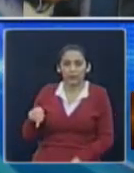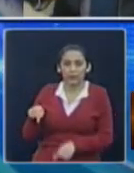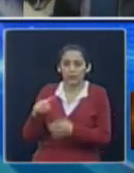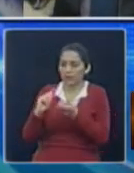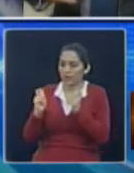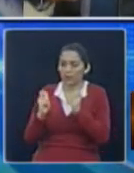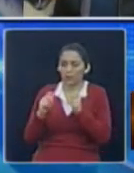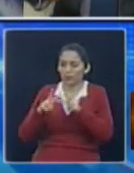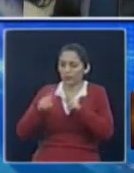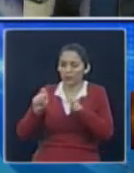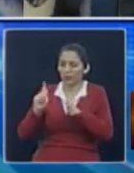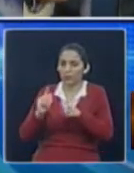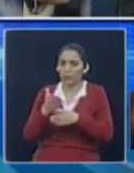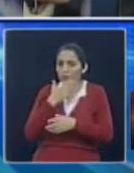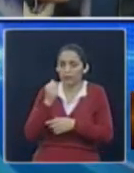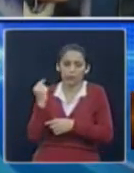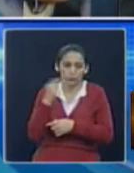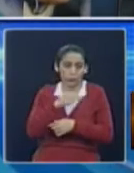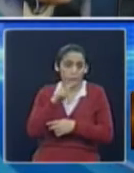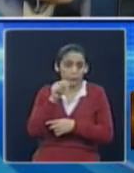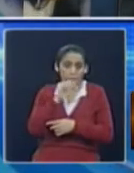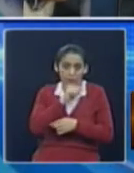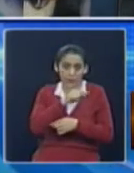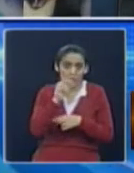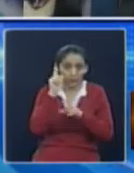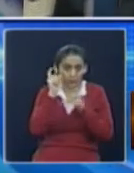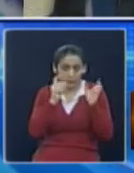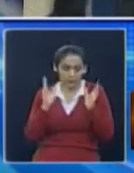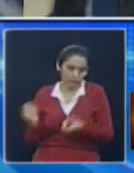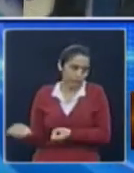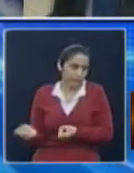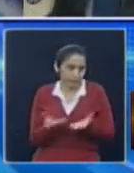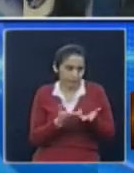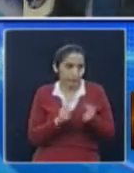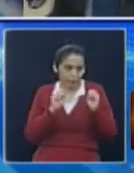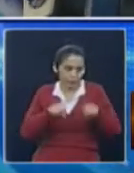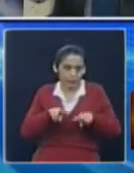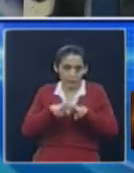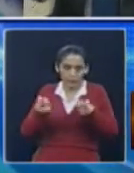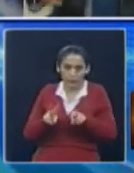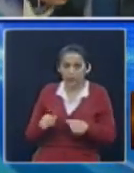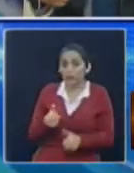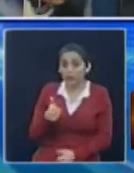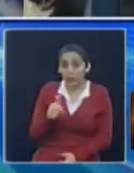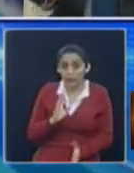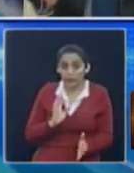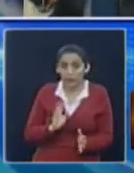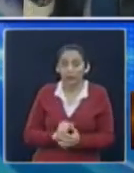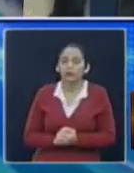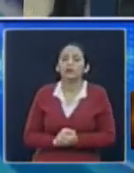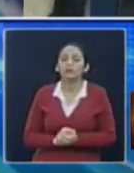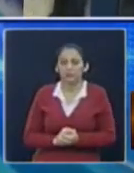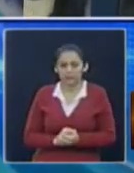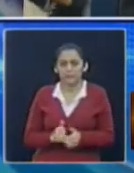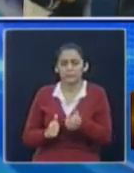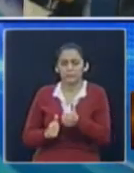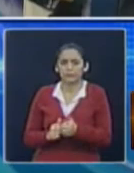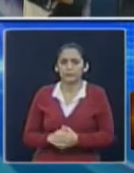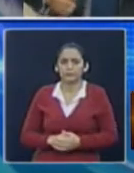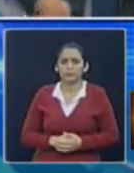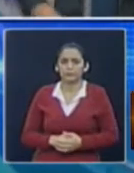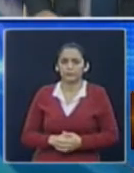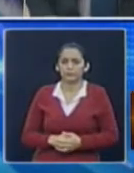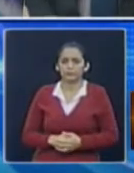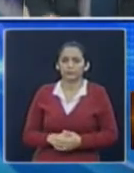está contemplado dentro del Código Penal. Es decir, eso es correcto. El vicepresidente tiene fuero de corte. De